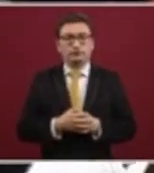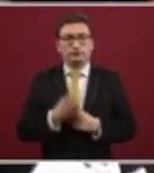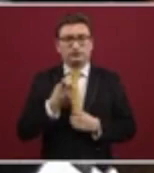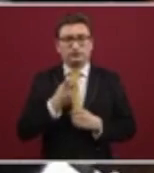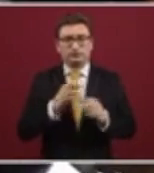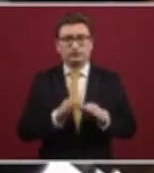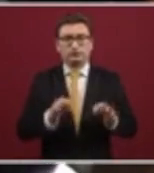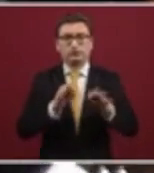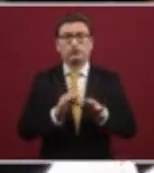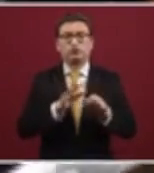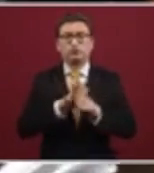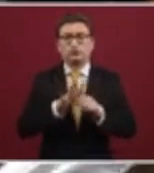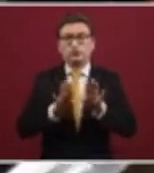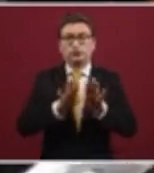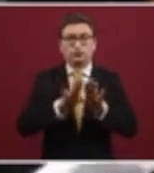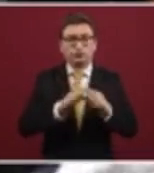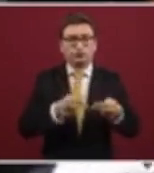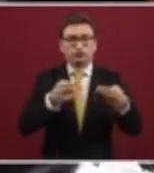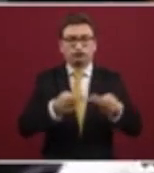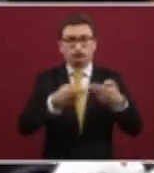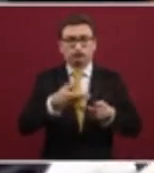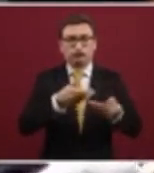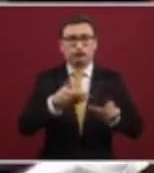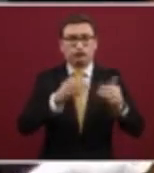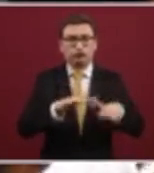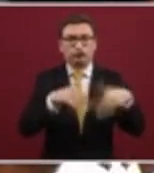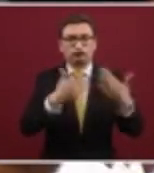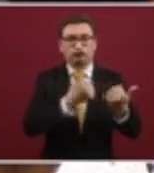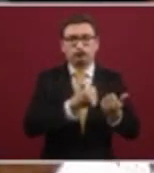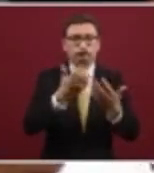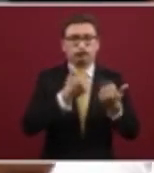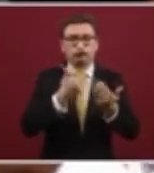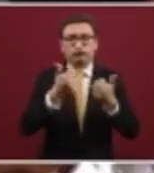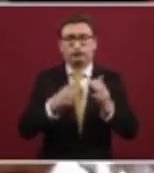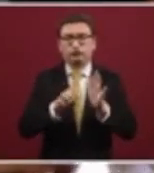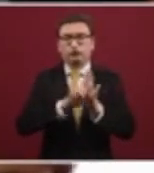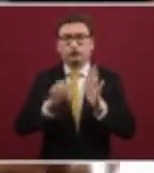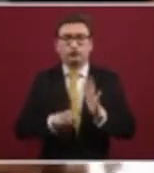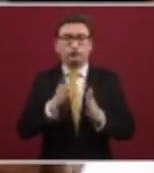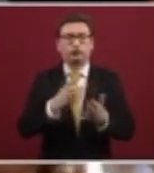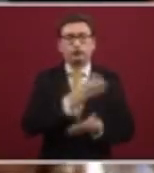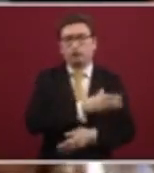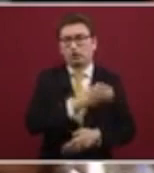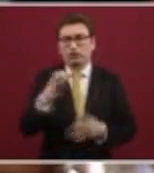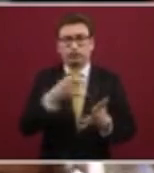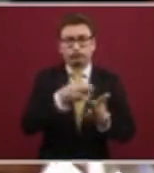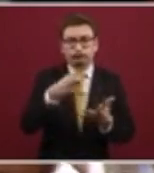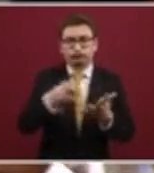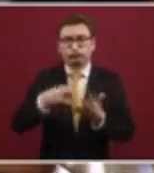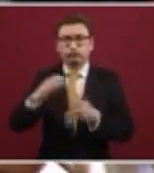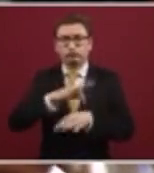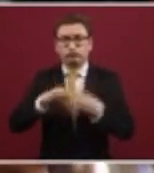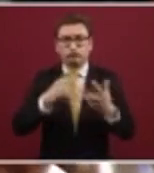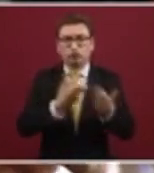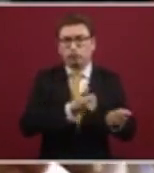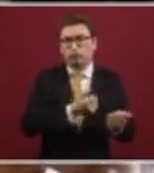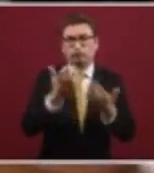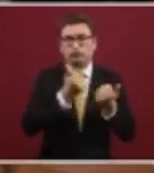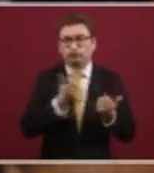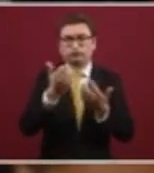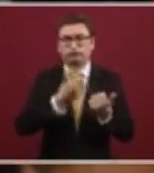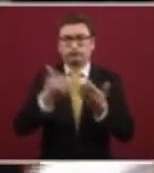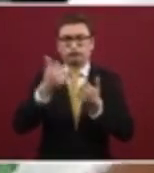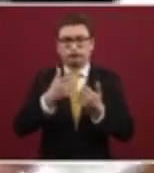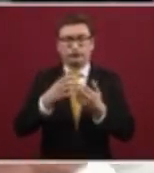es mediante el comercio exterior. Todo el sector primario se exporta a granel, pudiéndole dar valor agregado en